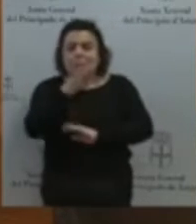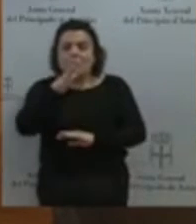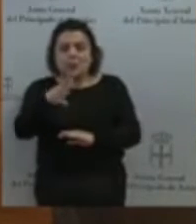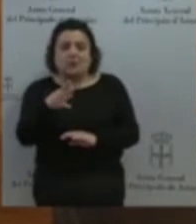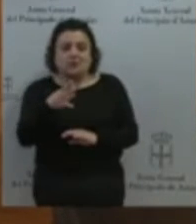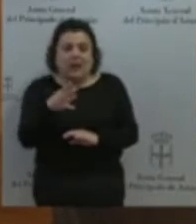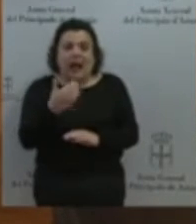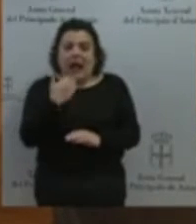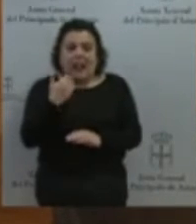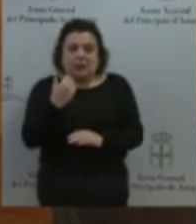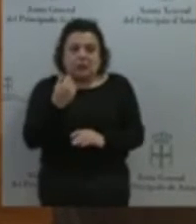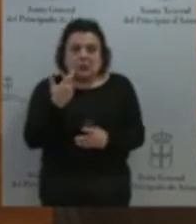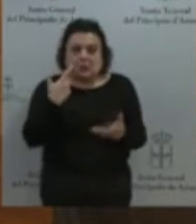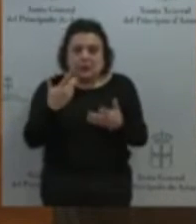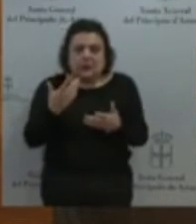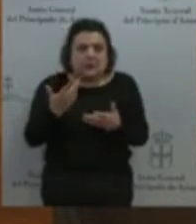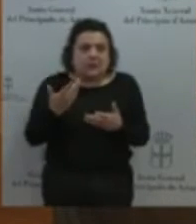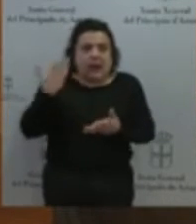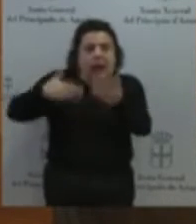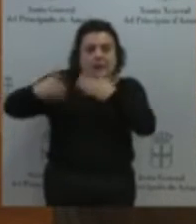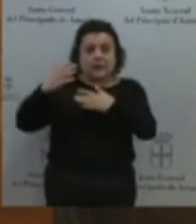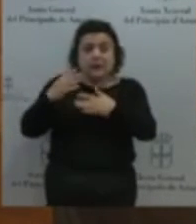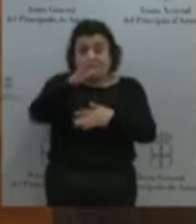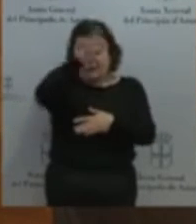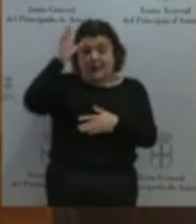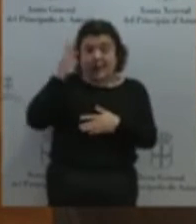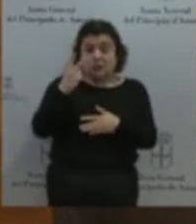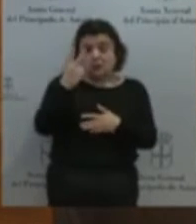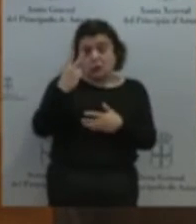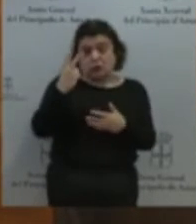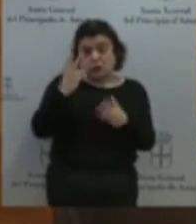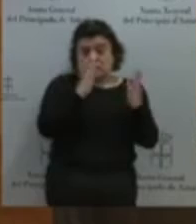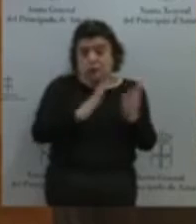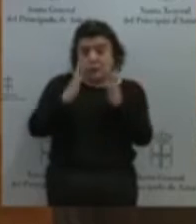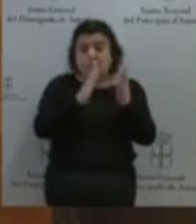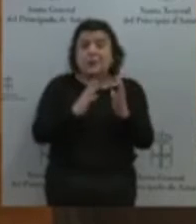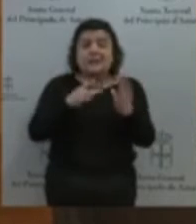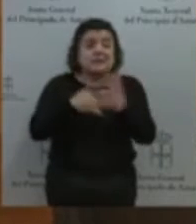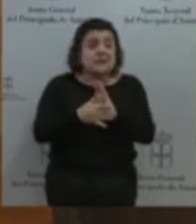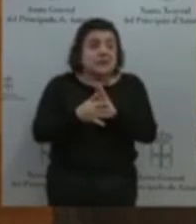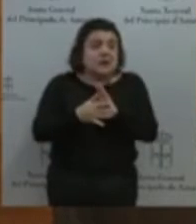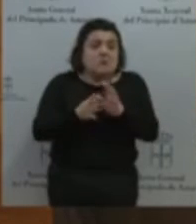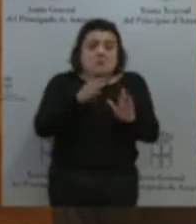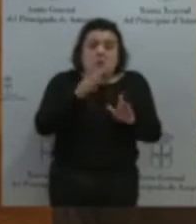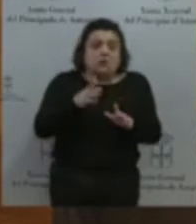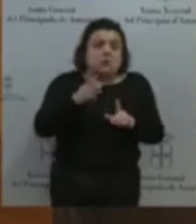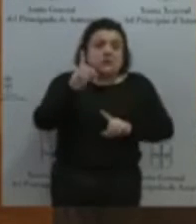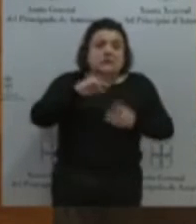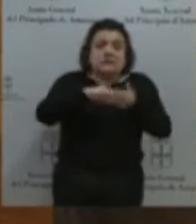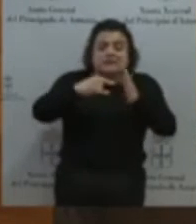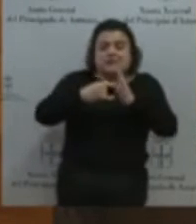últimos veranos, ¿no? Y es que por una serie de circunstancias hasta cierto punto azarosas y en buena medida